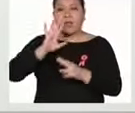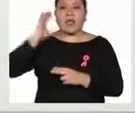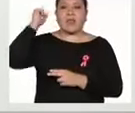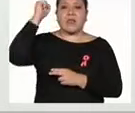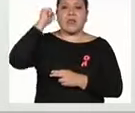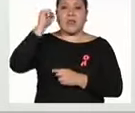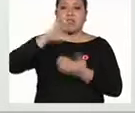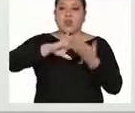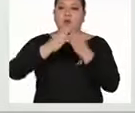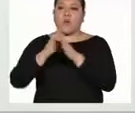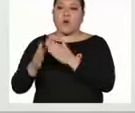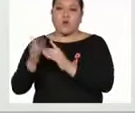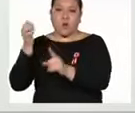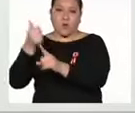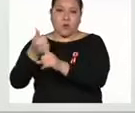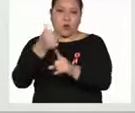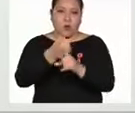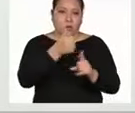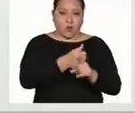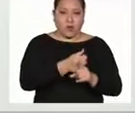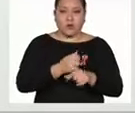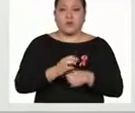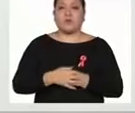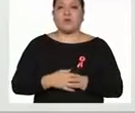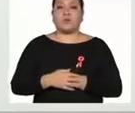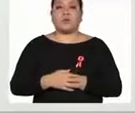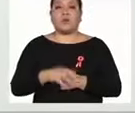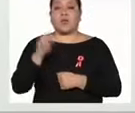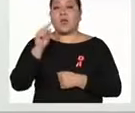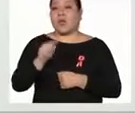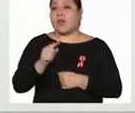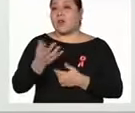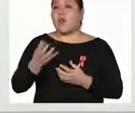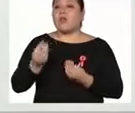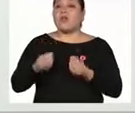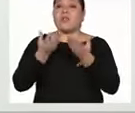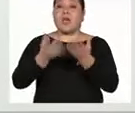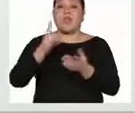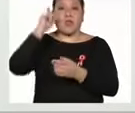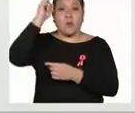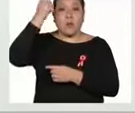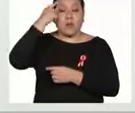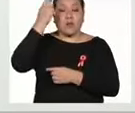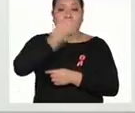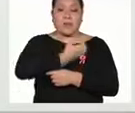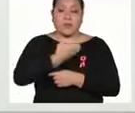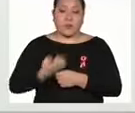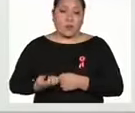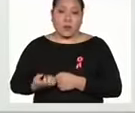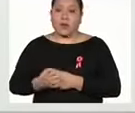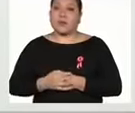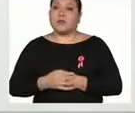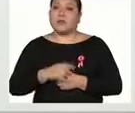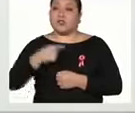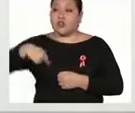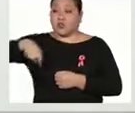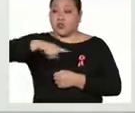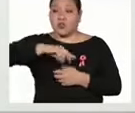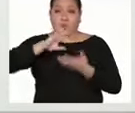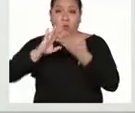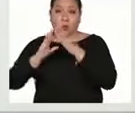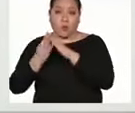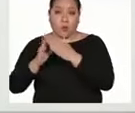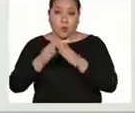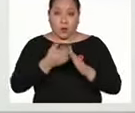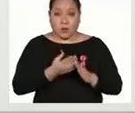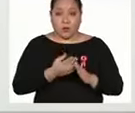nuestros pueblos originarios o indígenas a través de políticas públicas. Nosotros, como ciudadanos,